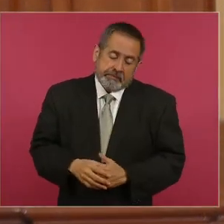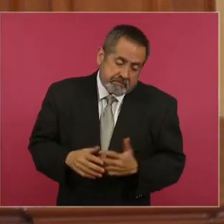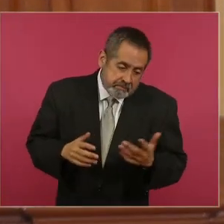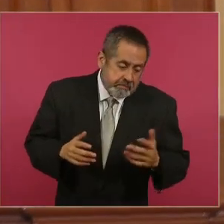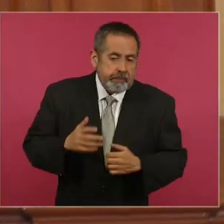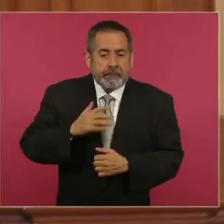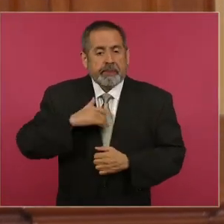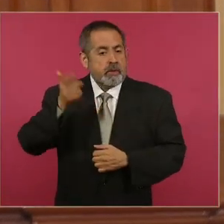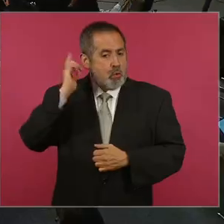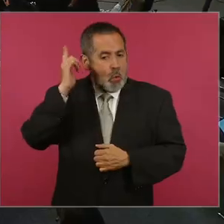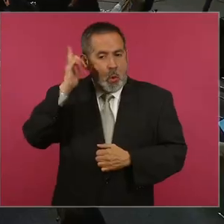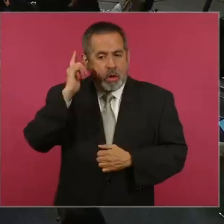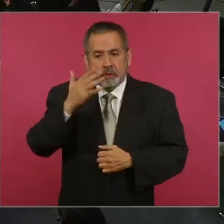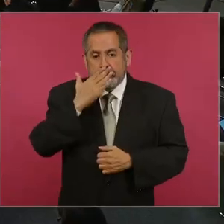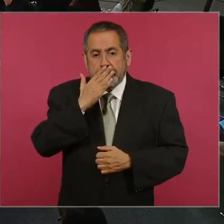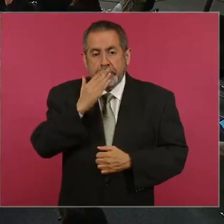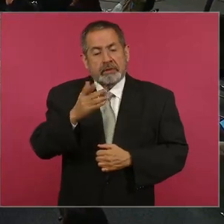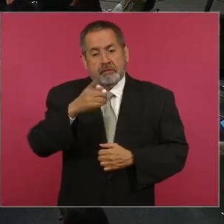y